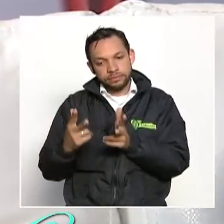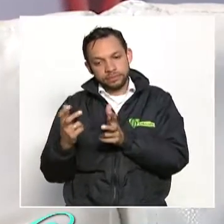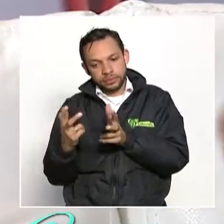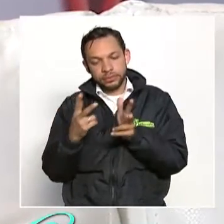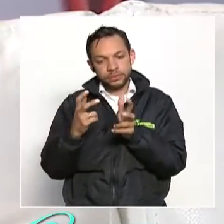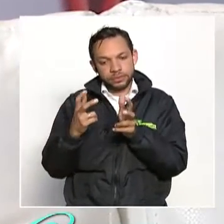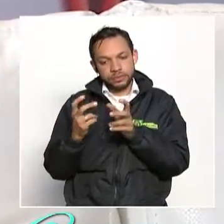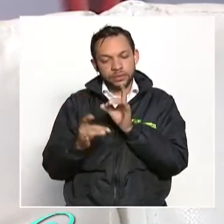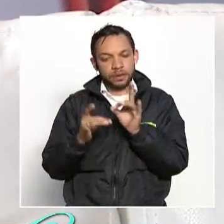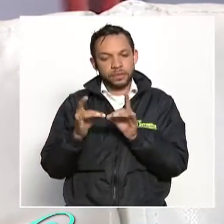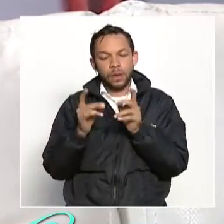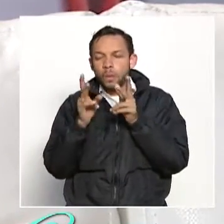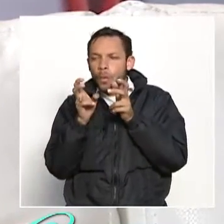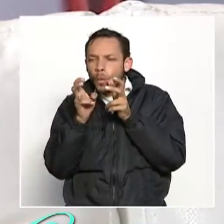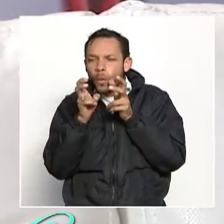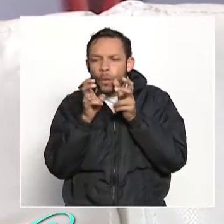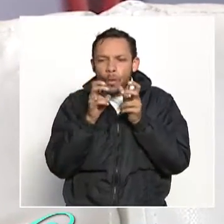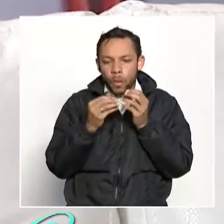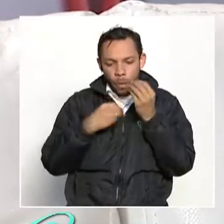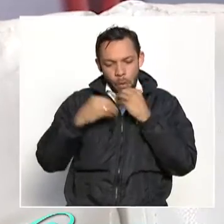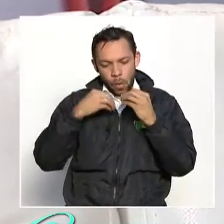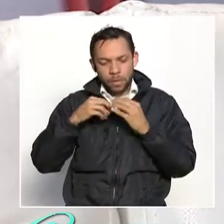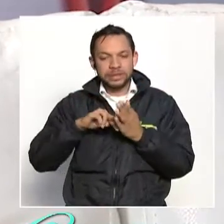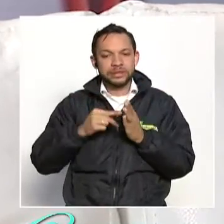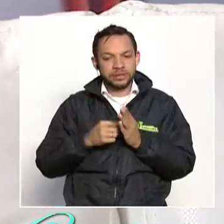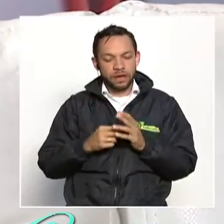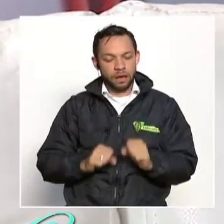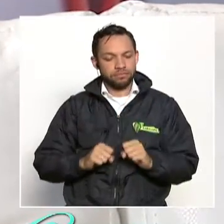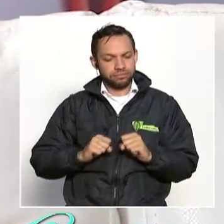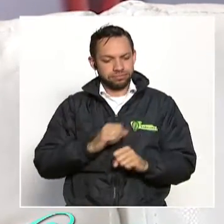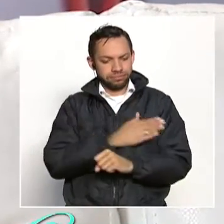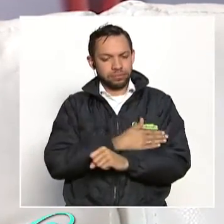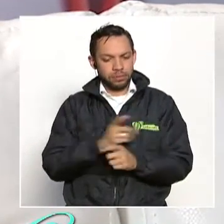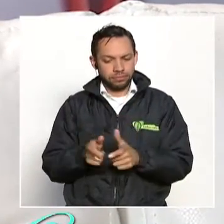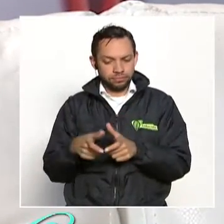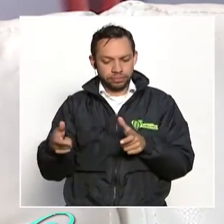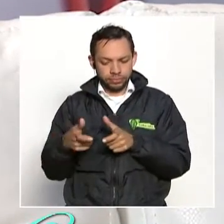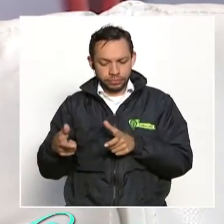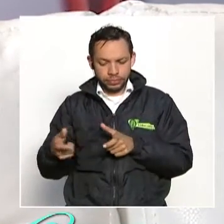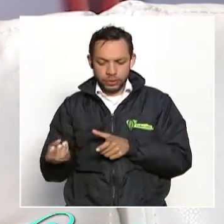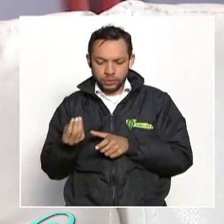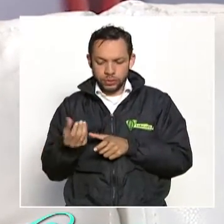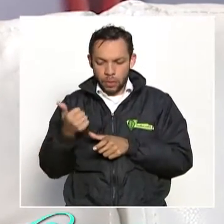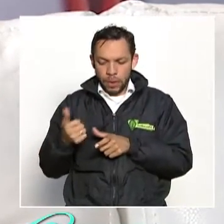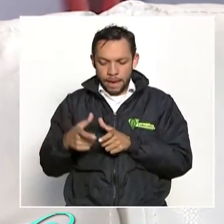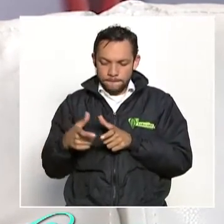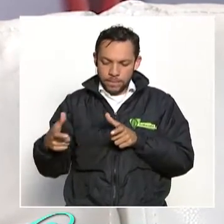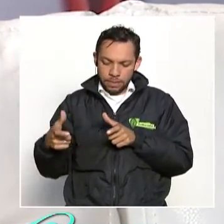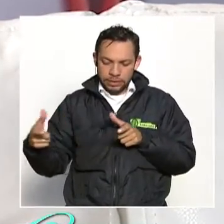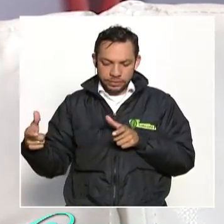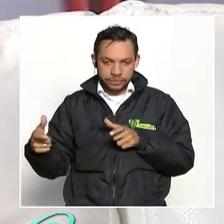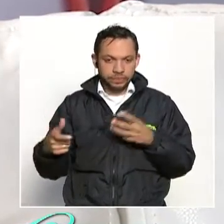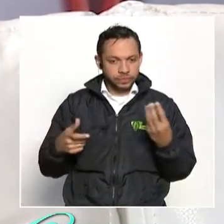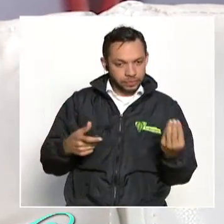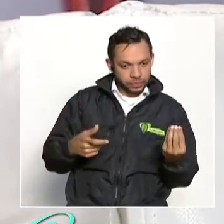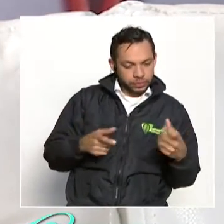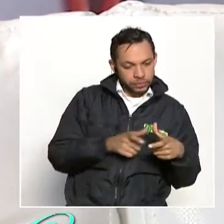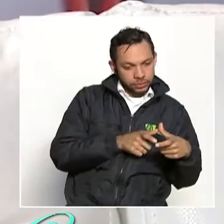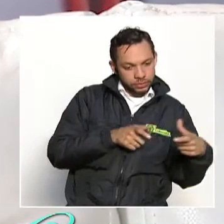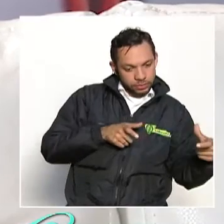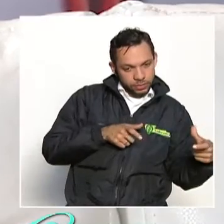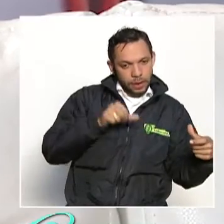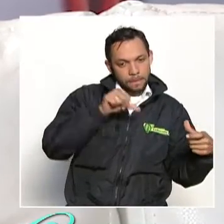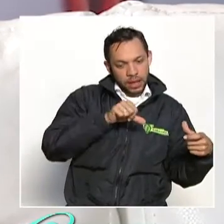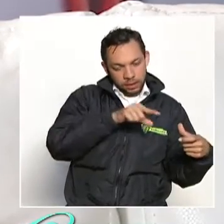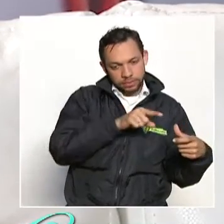buenas, y se alimentan de ellas. Esa es la diferencia entre el prebiótico y el probiótico. El probiótico es una bacteria, el prebiótico es un alimento para